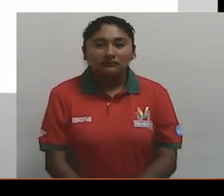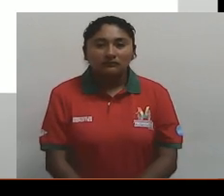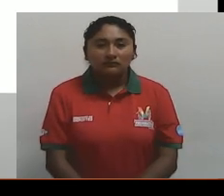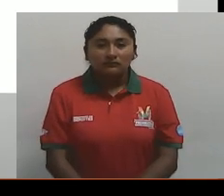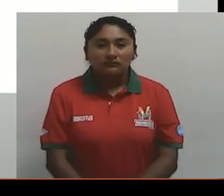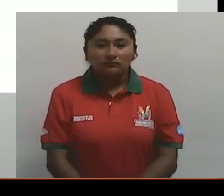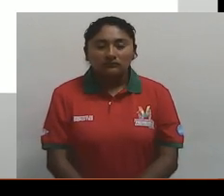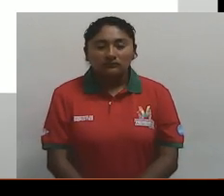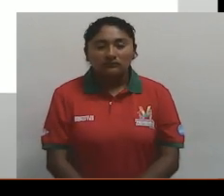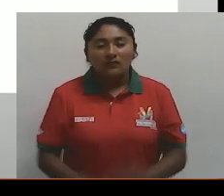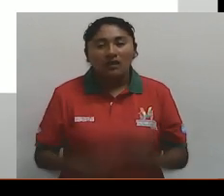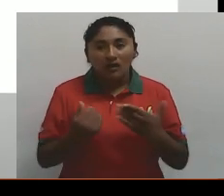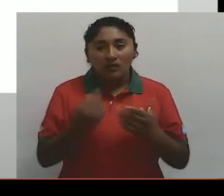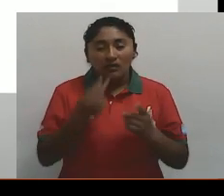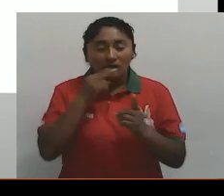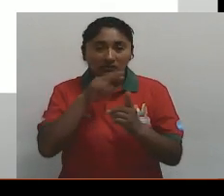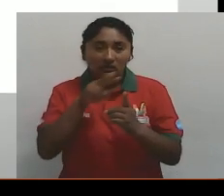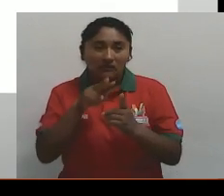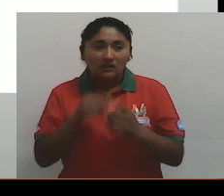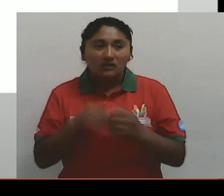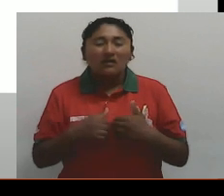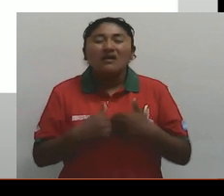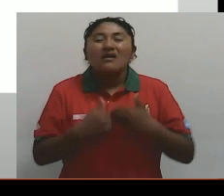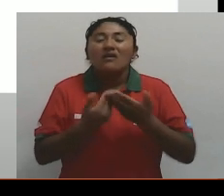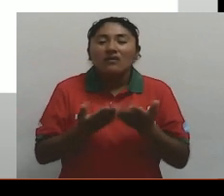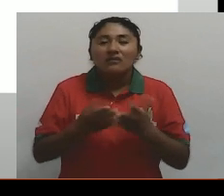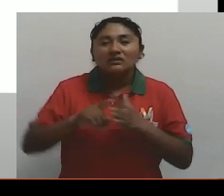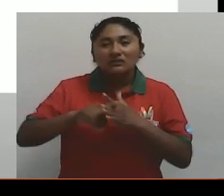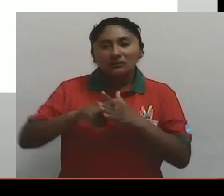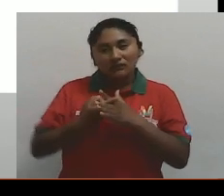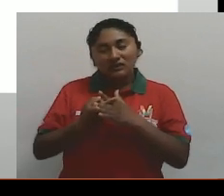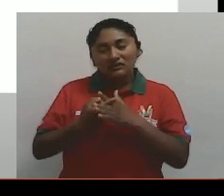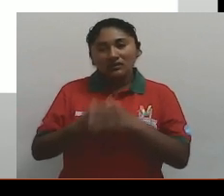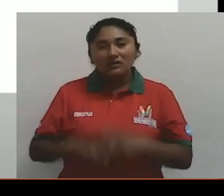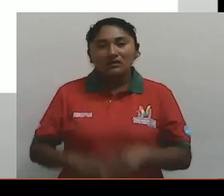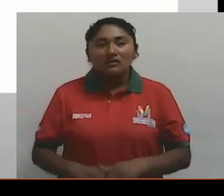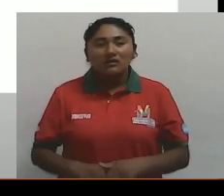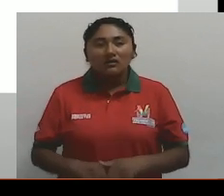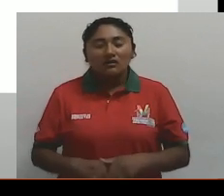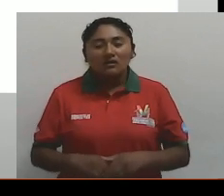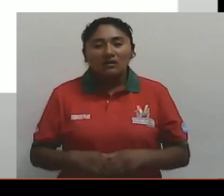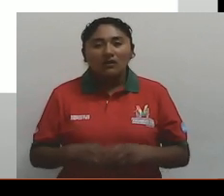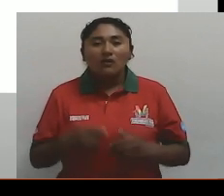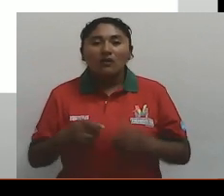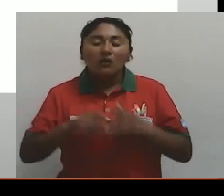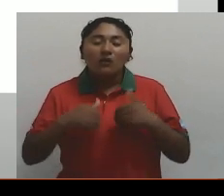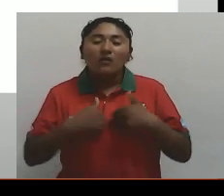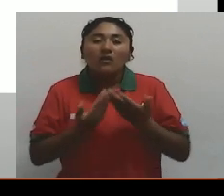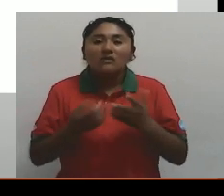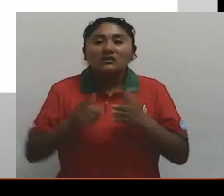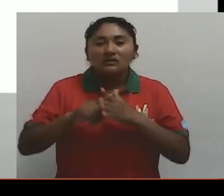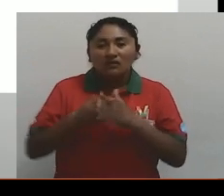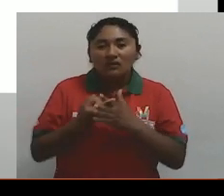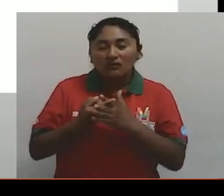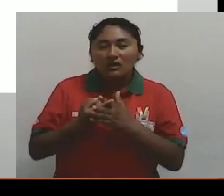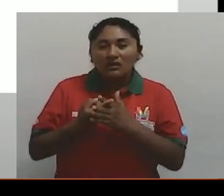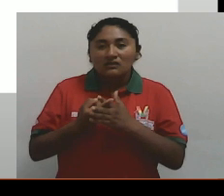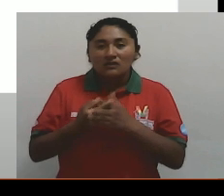Vamos a ver lo que se trata, cómo se empieza un partido de voleibol. Se empieza con el sorteo.